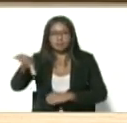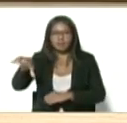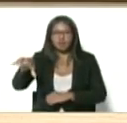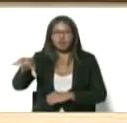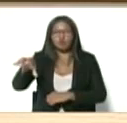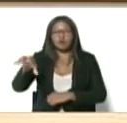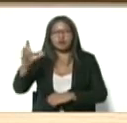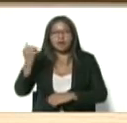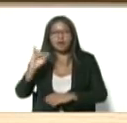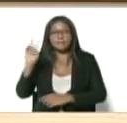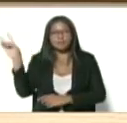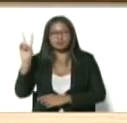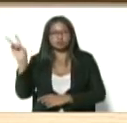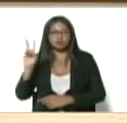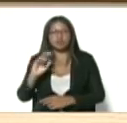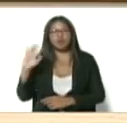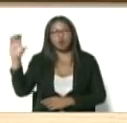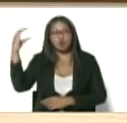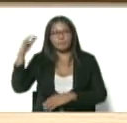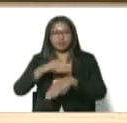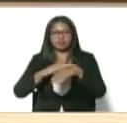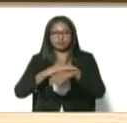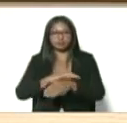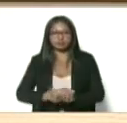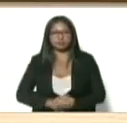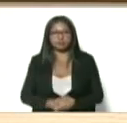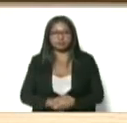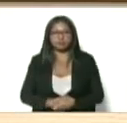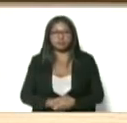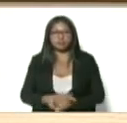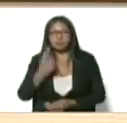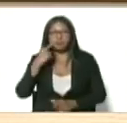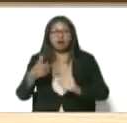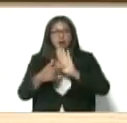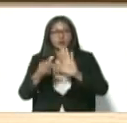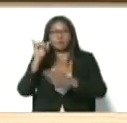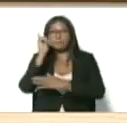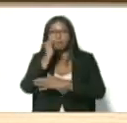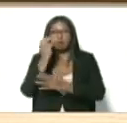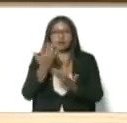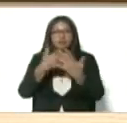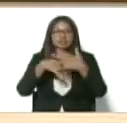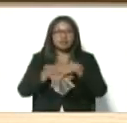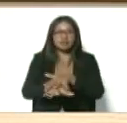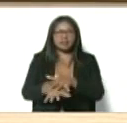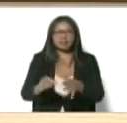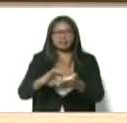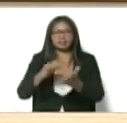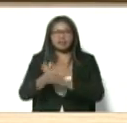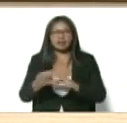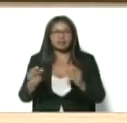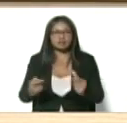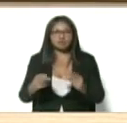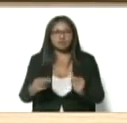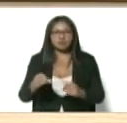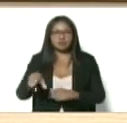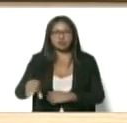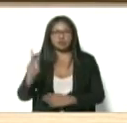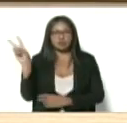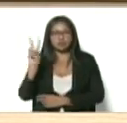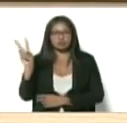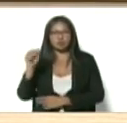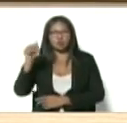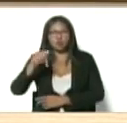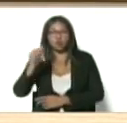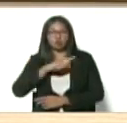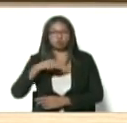que gobierna colombia vamos a ver un vídeo precisamente de la integralidad de esta acción del estado venezolano que hoy